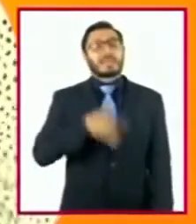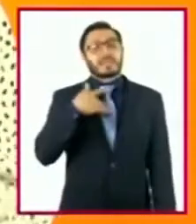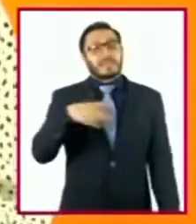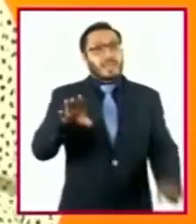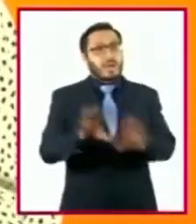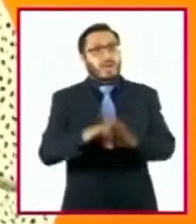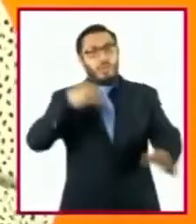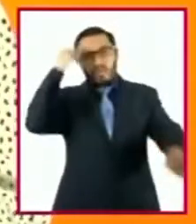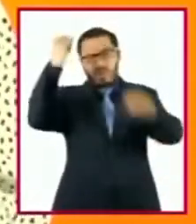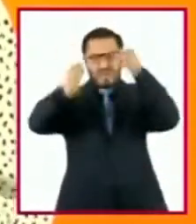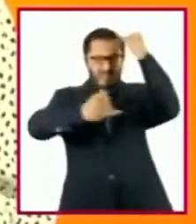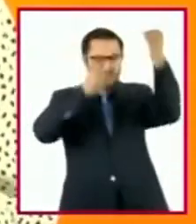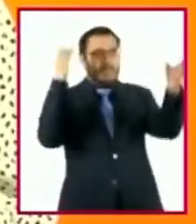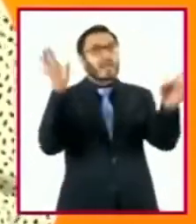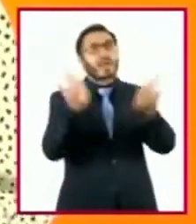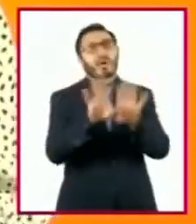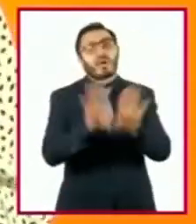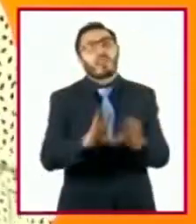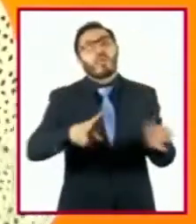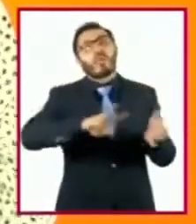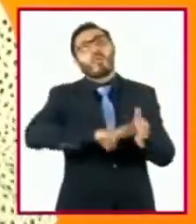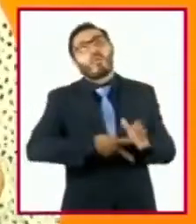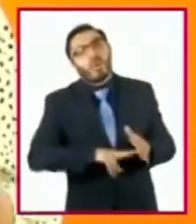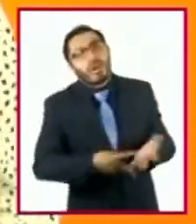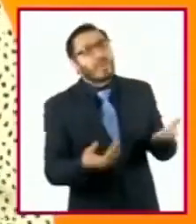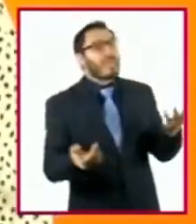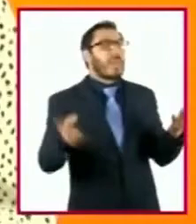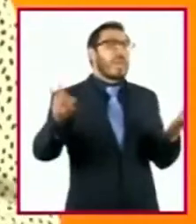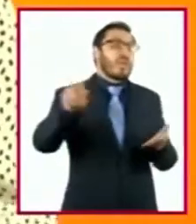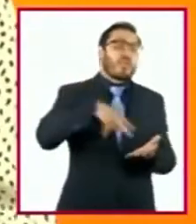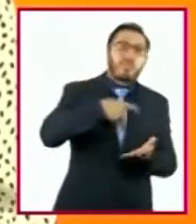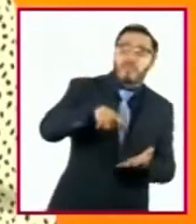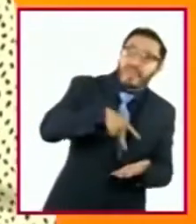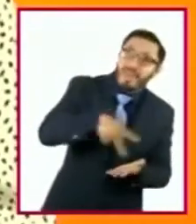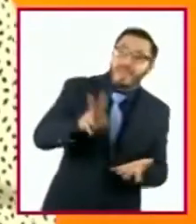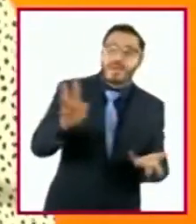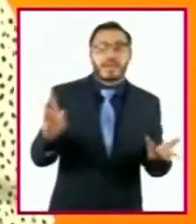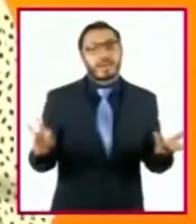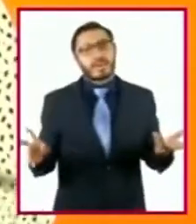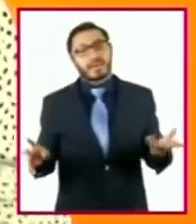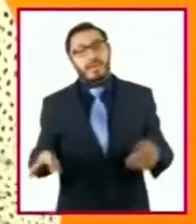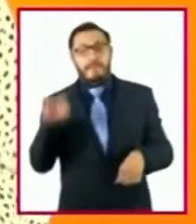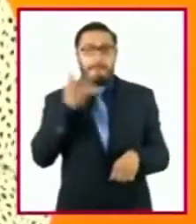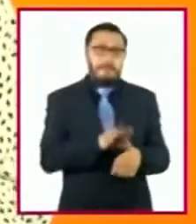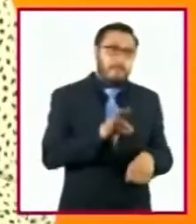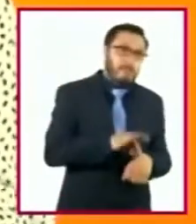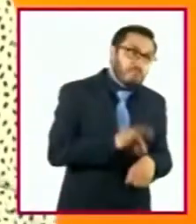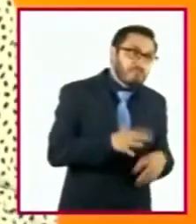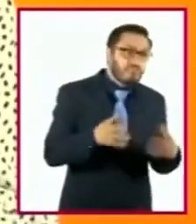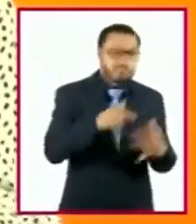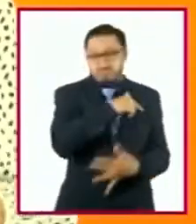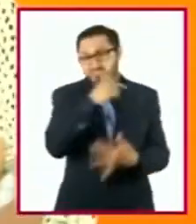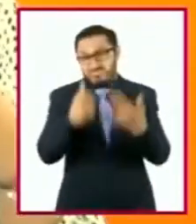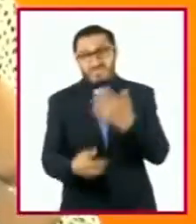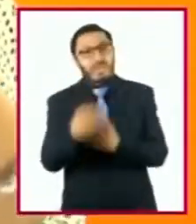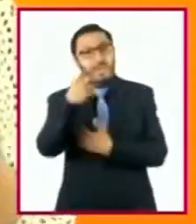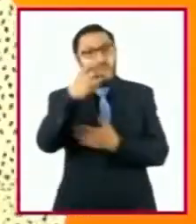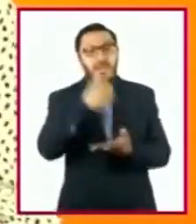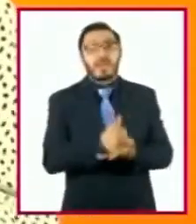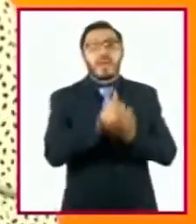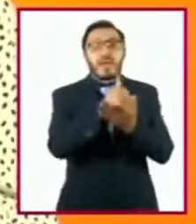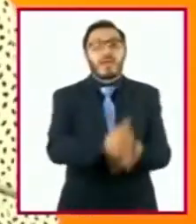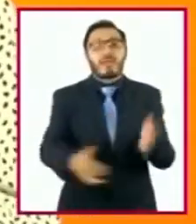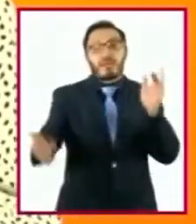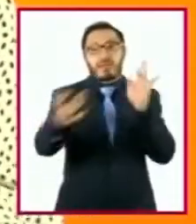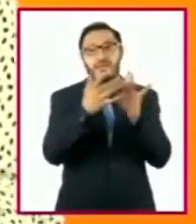o el otro, cómo sería ser un ingeniero, cómo sería ser una bailarina, cómo sería ser un médico. Eso les va a ayudar a conectarse